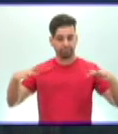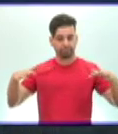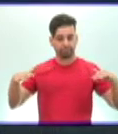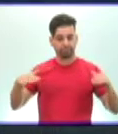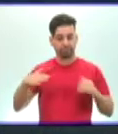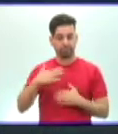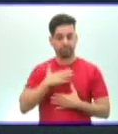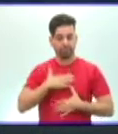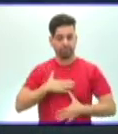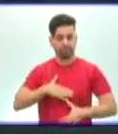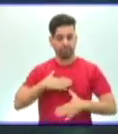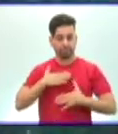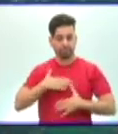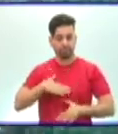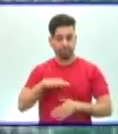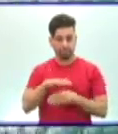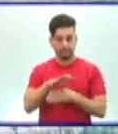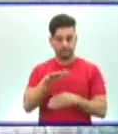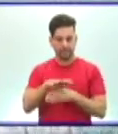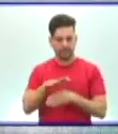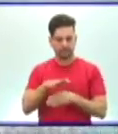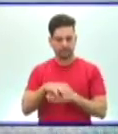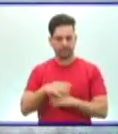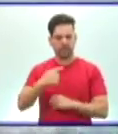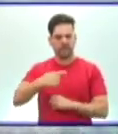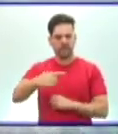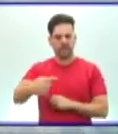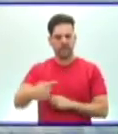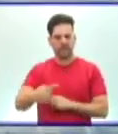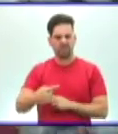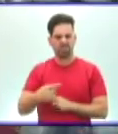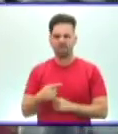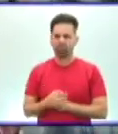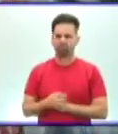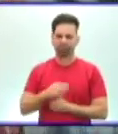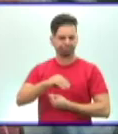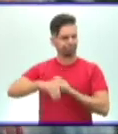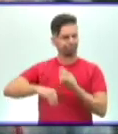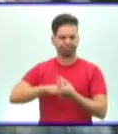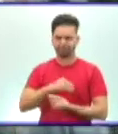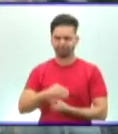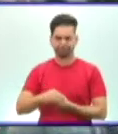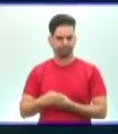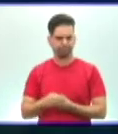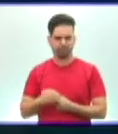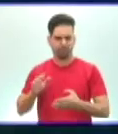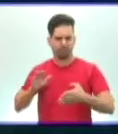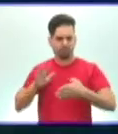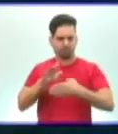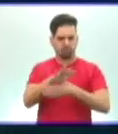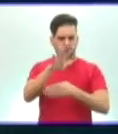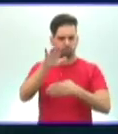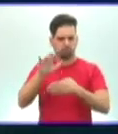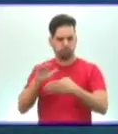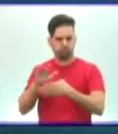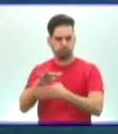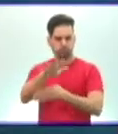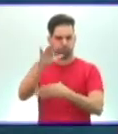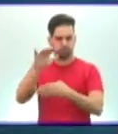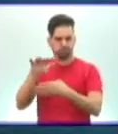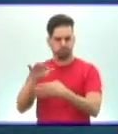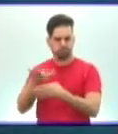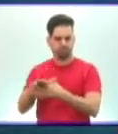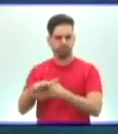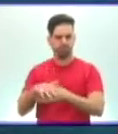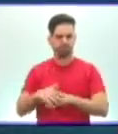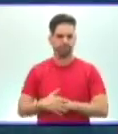más interrumpida por la ocurrencia de severas inundaciones costeras que impactan sobre el bien llamado Sofá